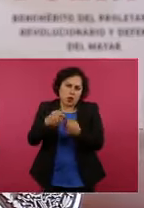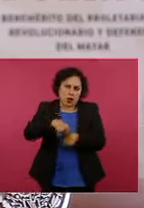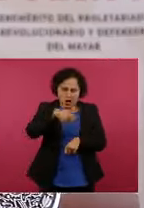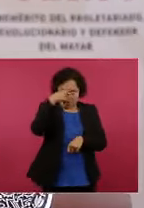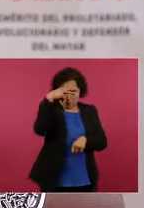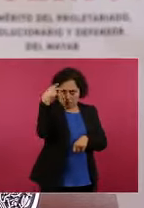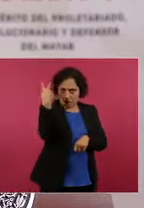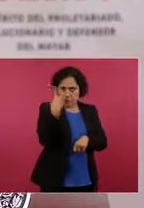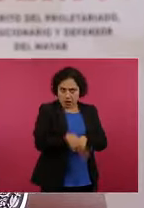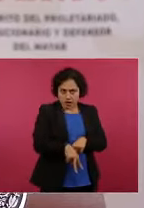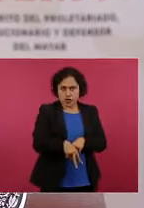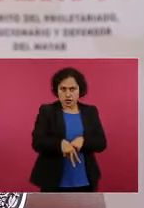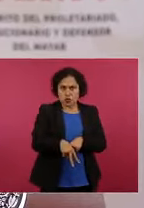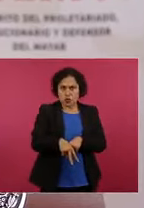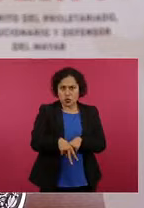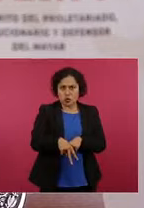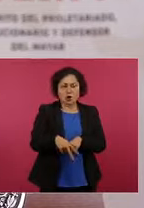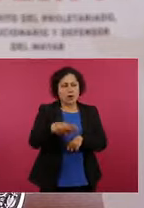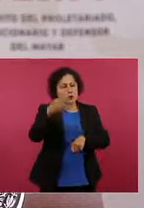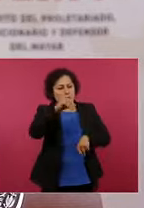a sus gobiernos.